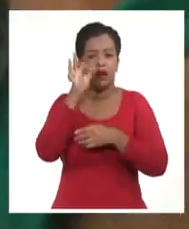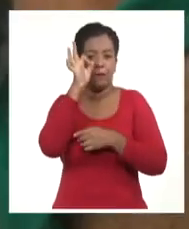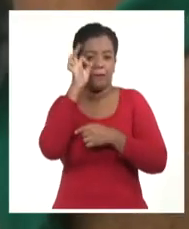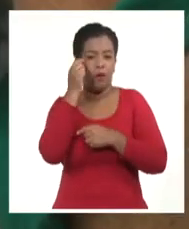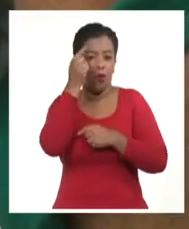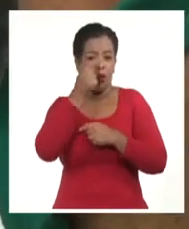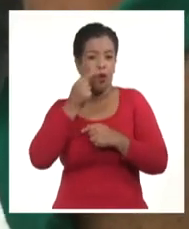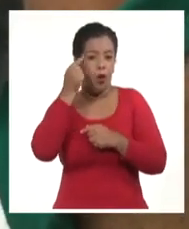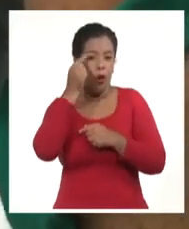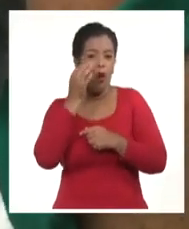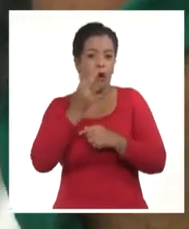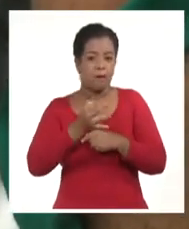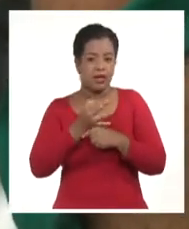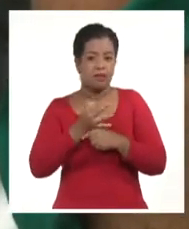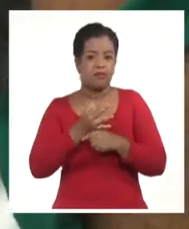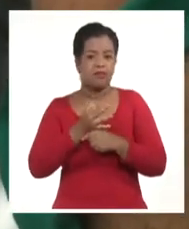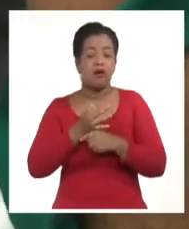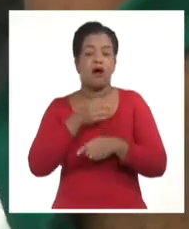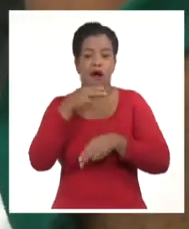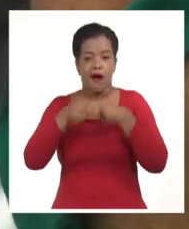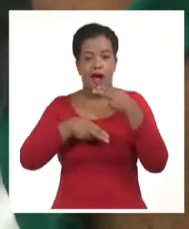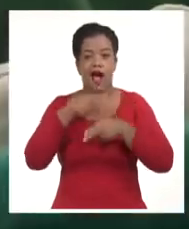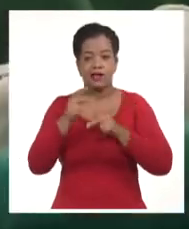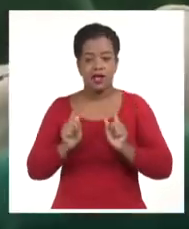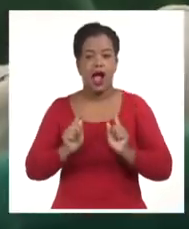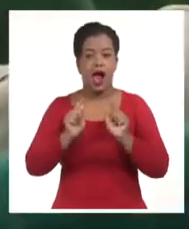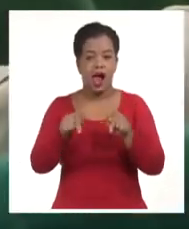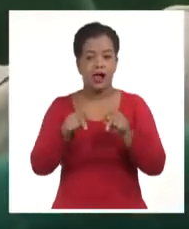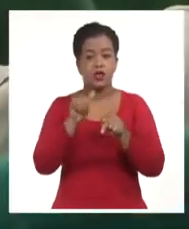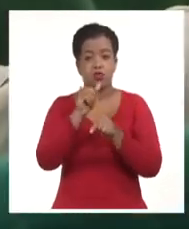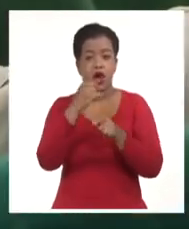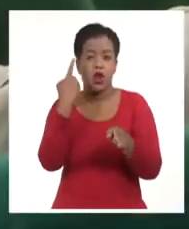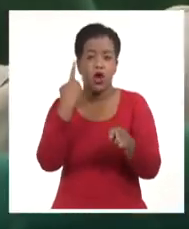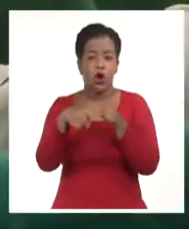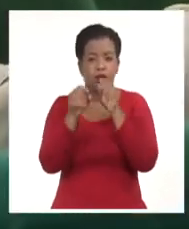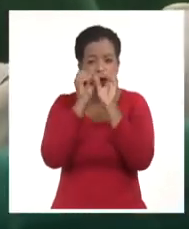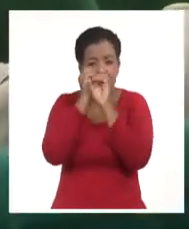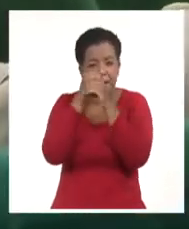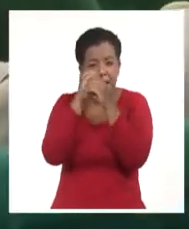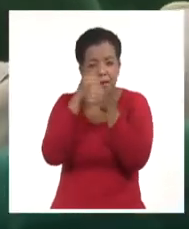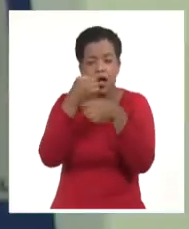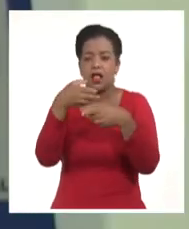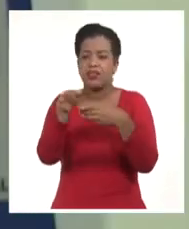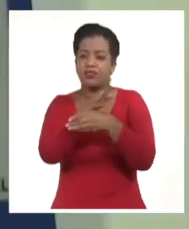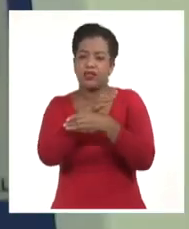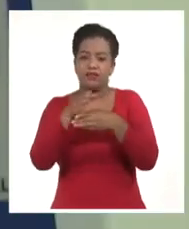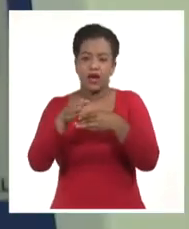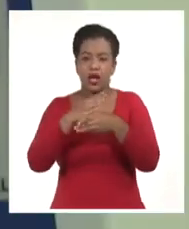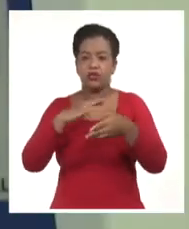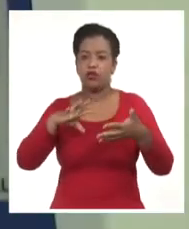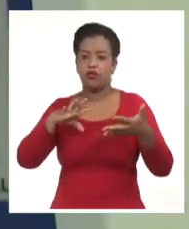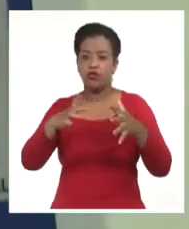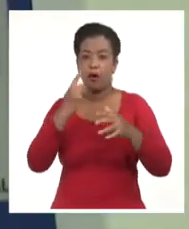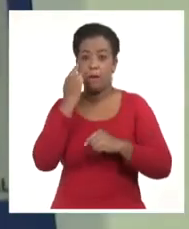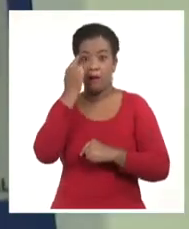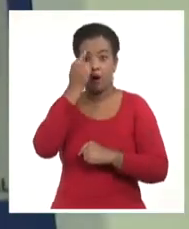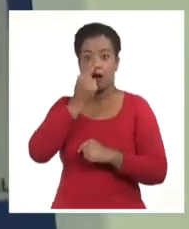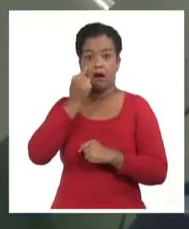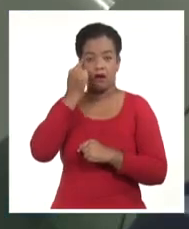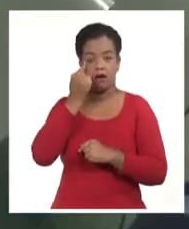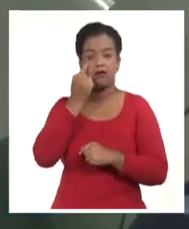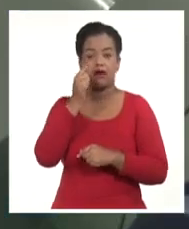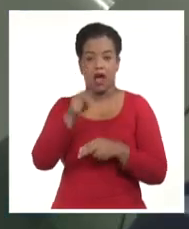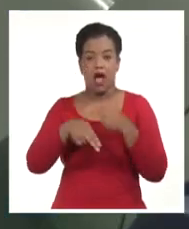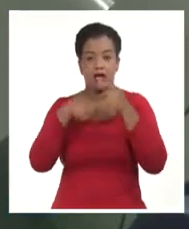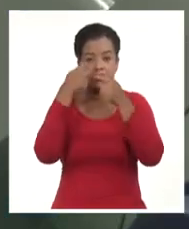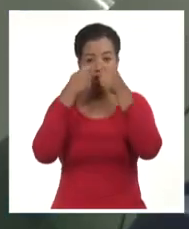convencionales para desprendimiento de retina y con láser para diferentes entidades del segmento anterior y posterior del